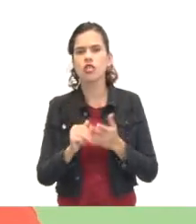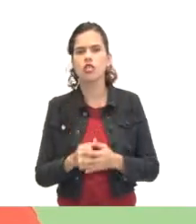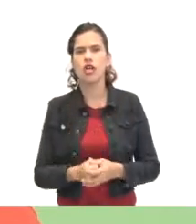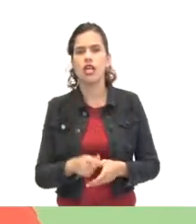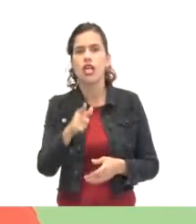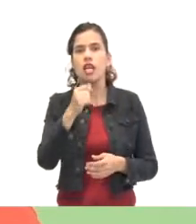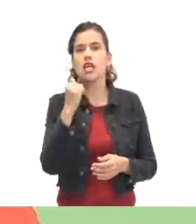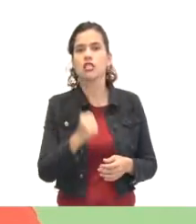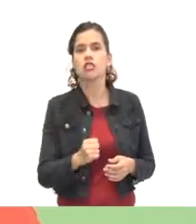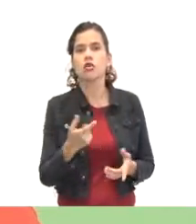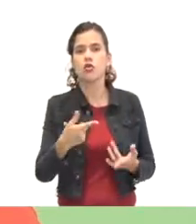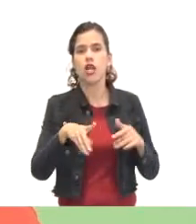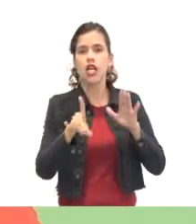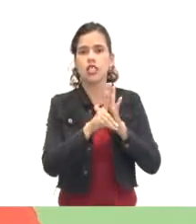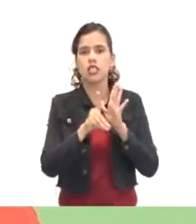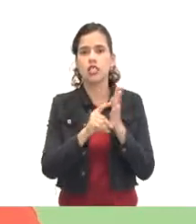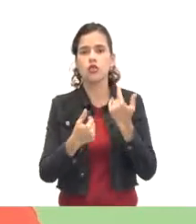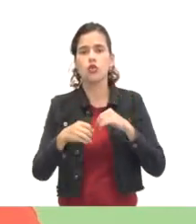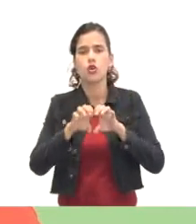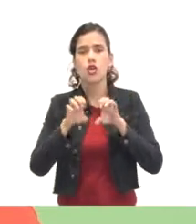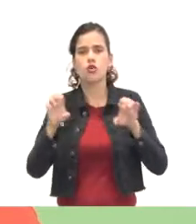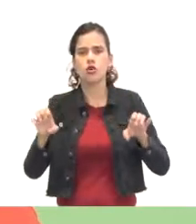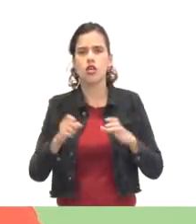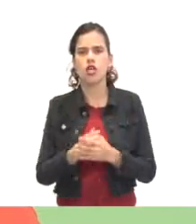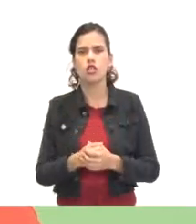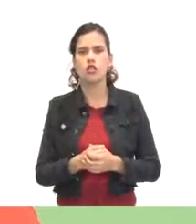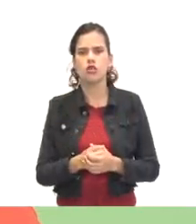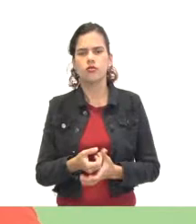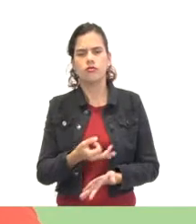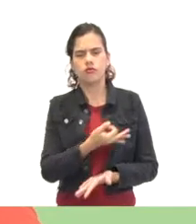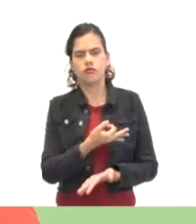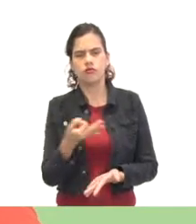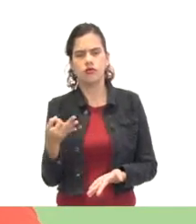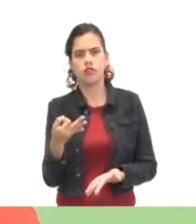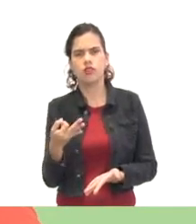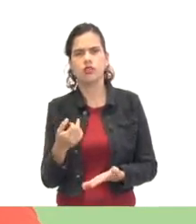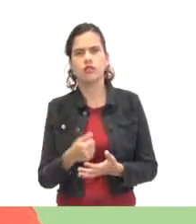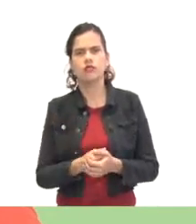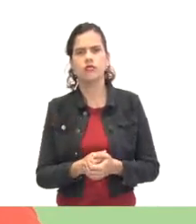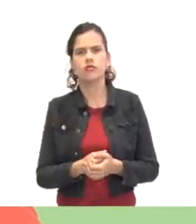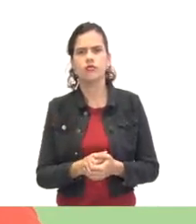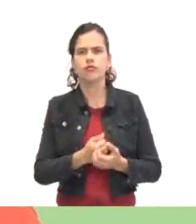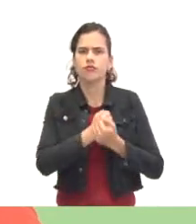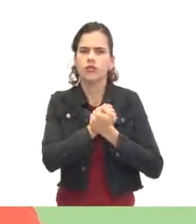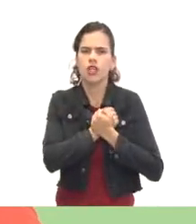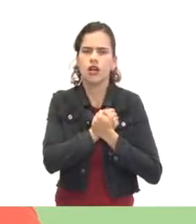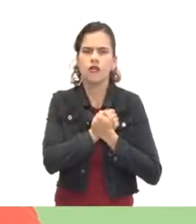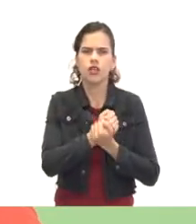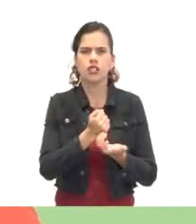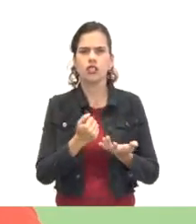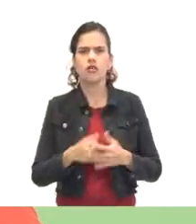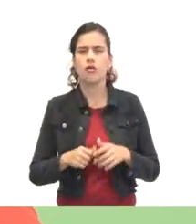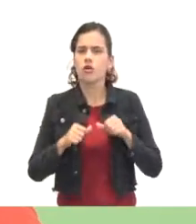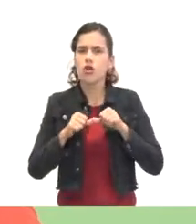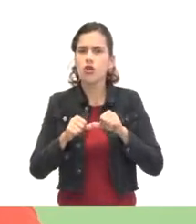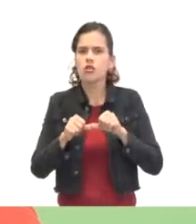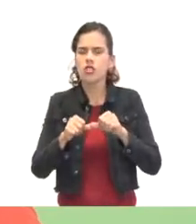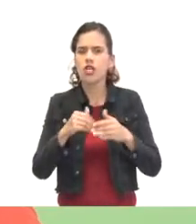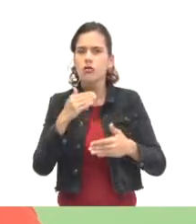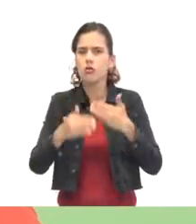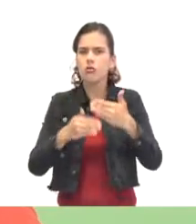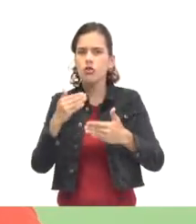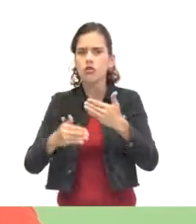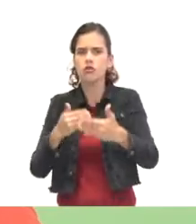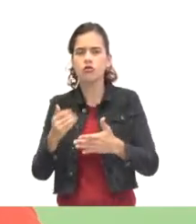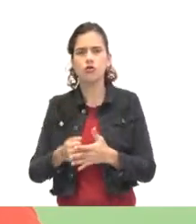le garantizamos el derecho a una educación digna, de calidad, afectiva. Y bueno, sigamos con la